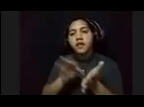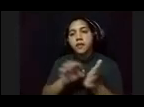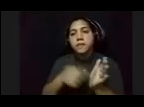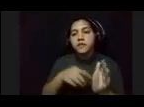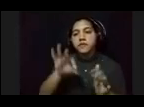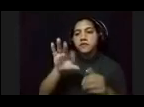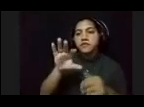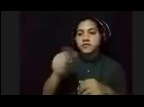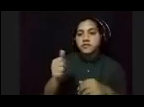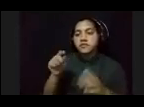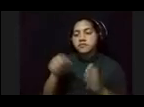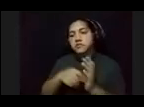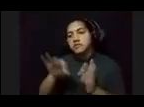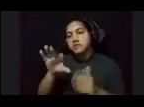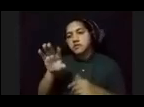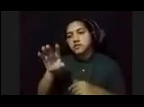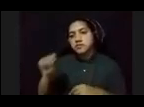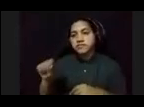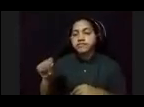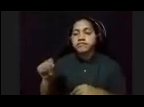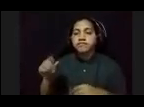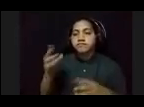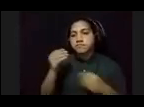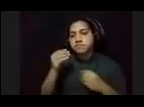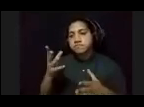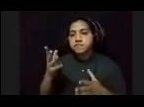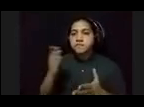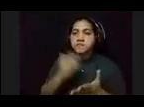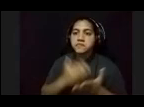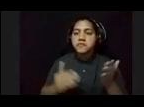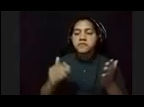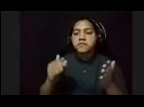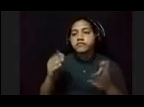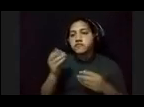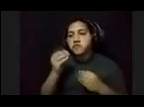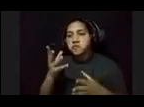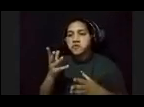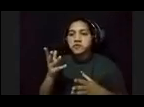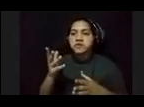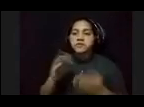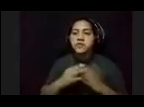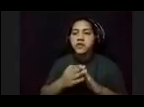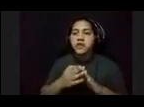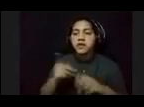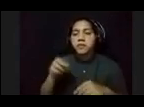y 1920 nos brindan algunas pistas sólidas. Comunidad La Perla,